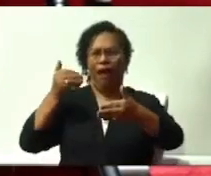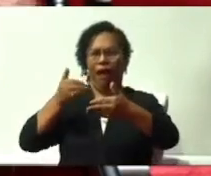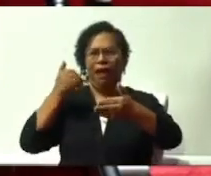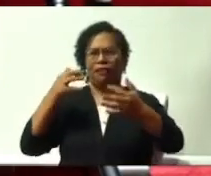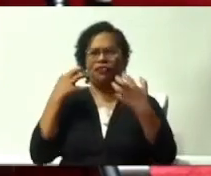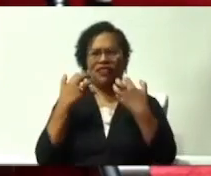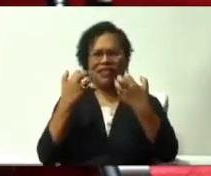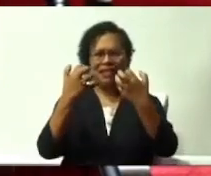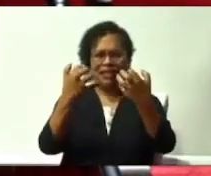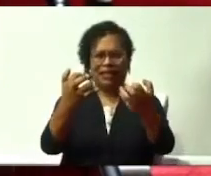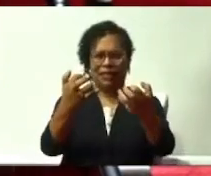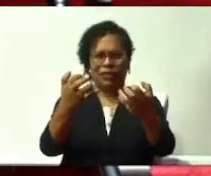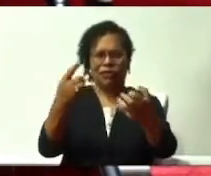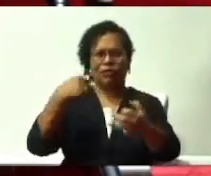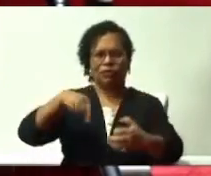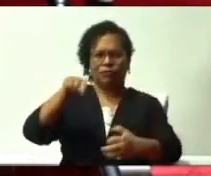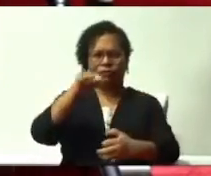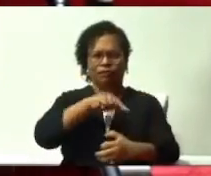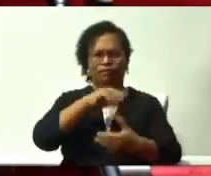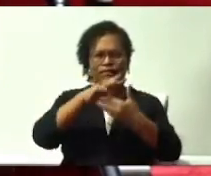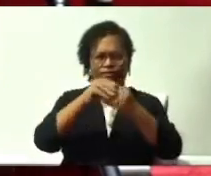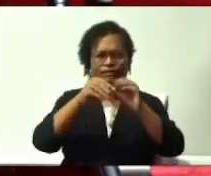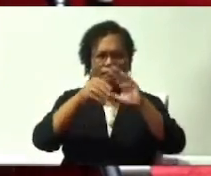Pero si es por nosotros,